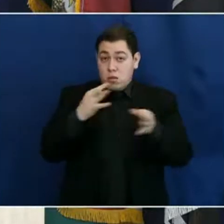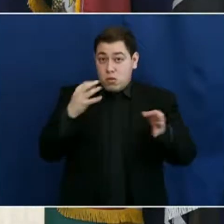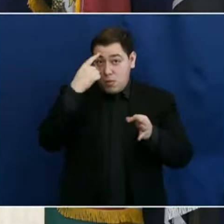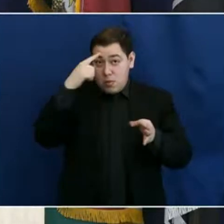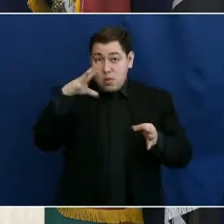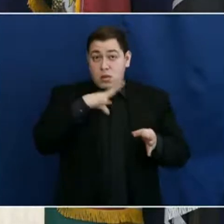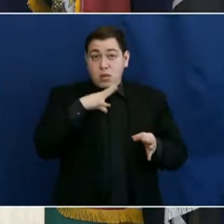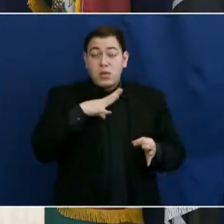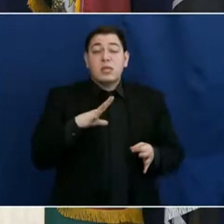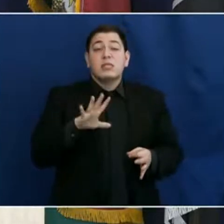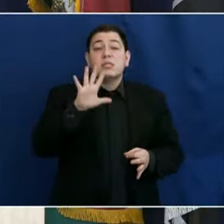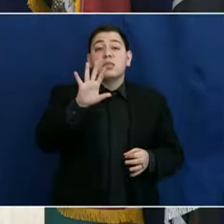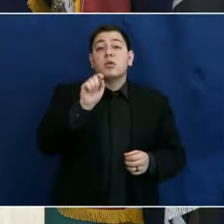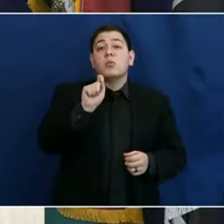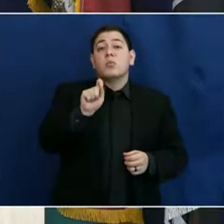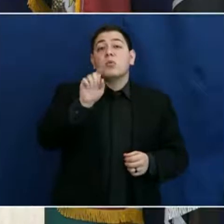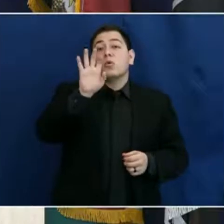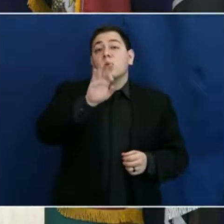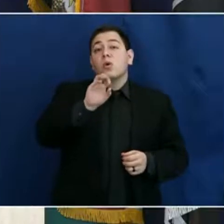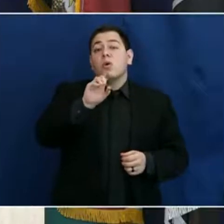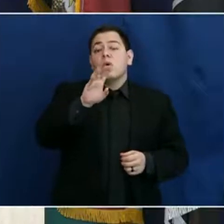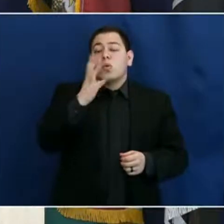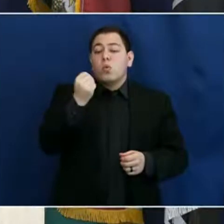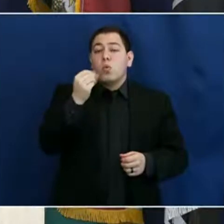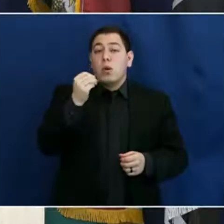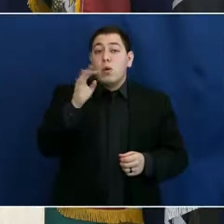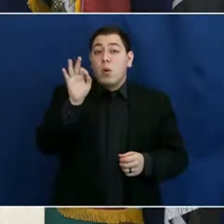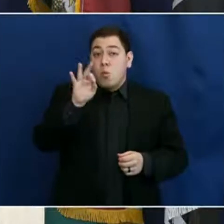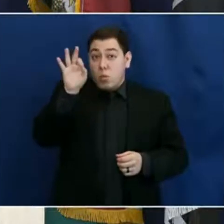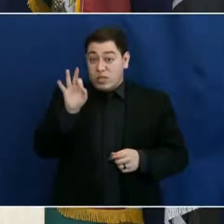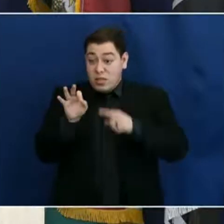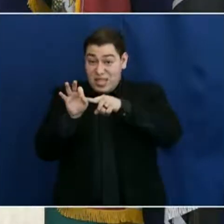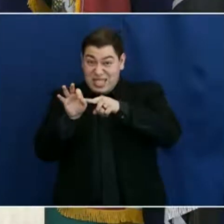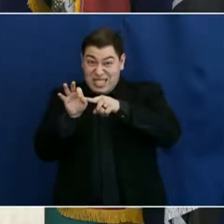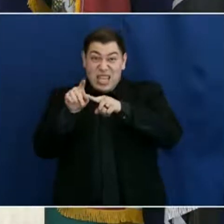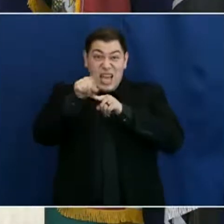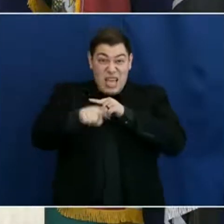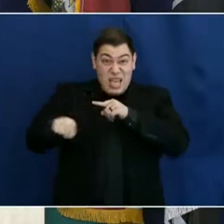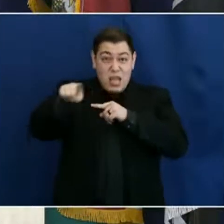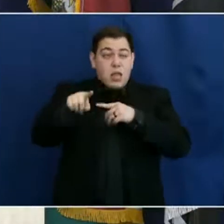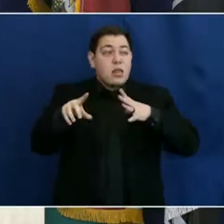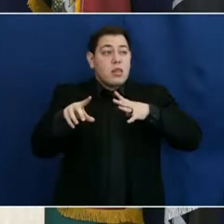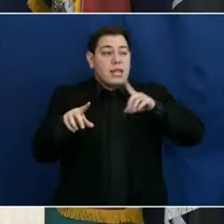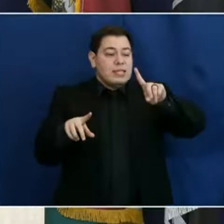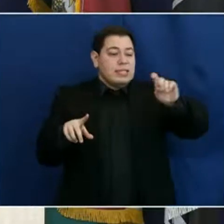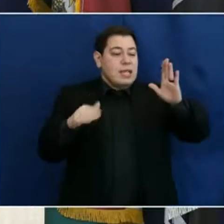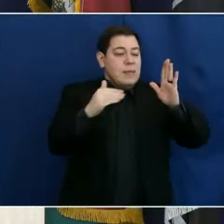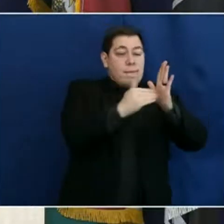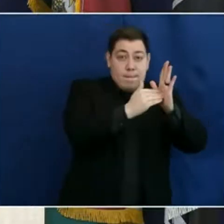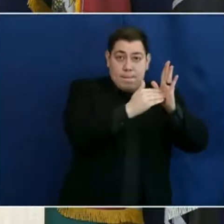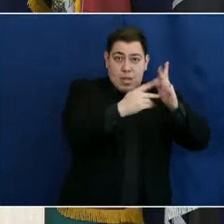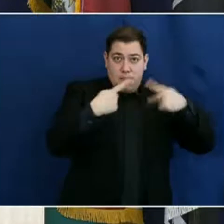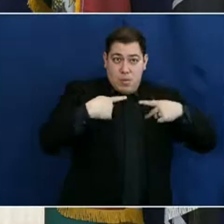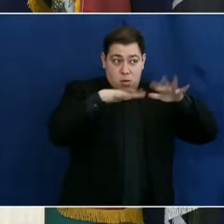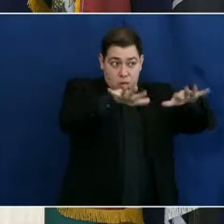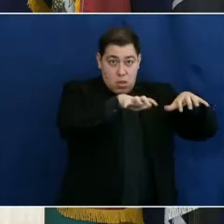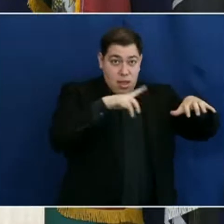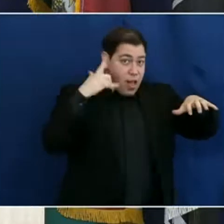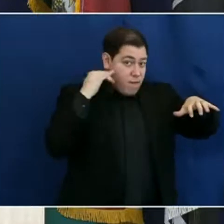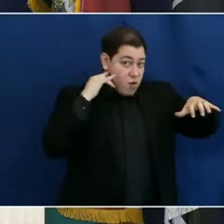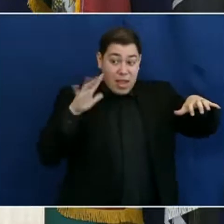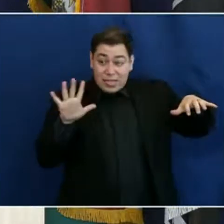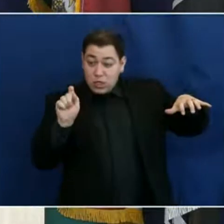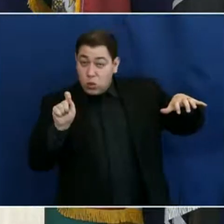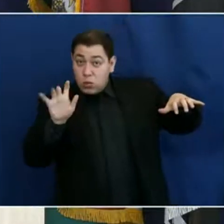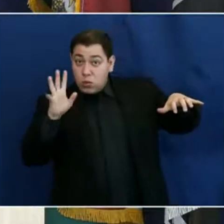al 5.9 por cada 100,000 habitantes. Y se ha administrado 4 millones de vacunas a